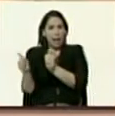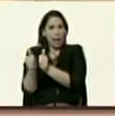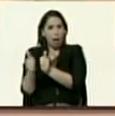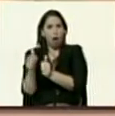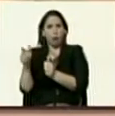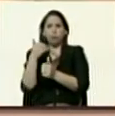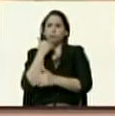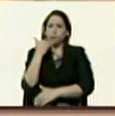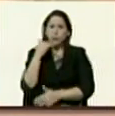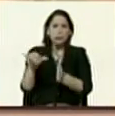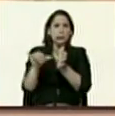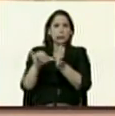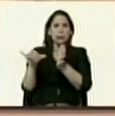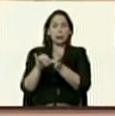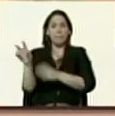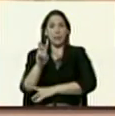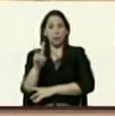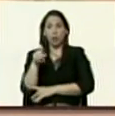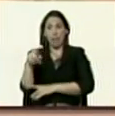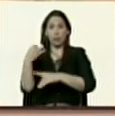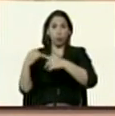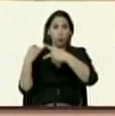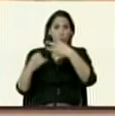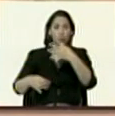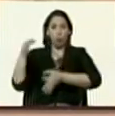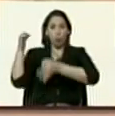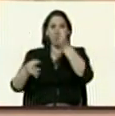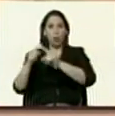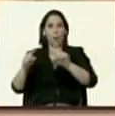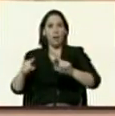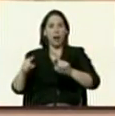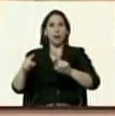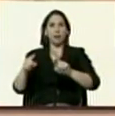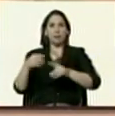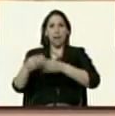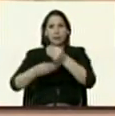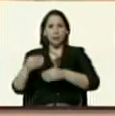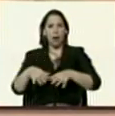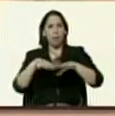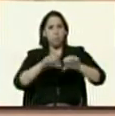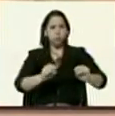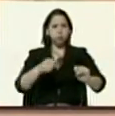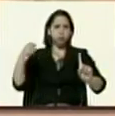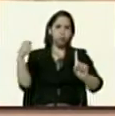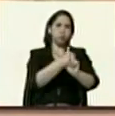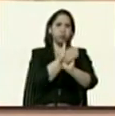El TIAR fue el instrumento jurídico para justificar la agresión